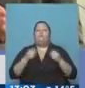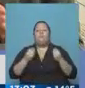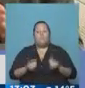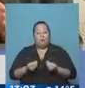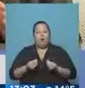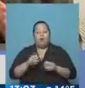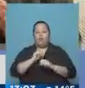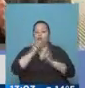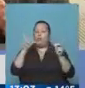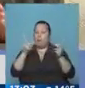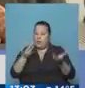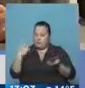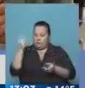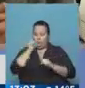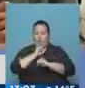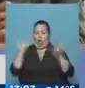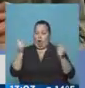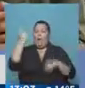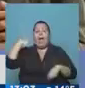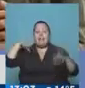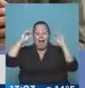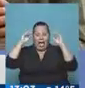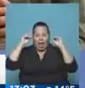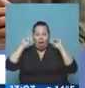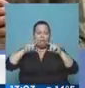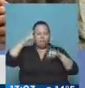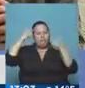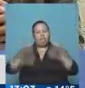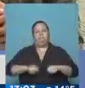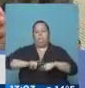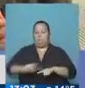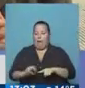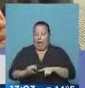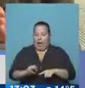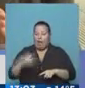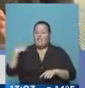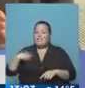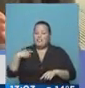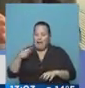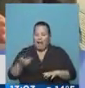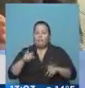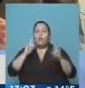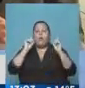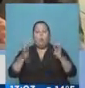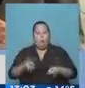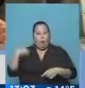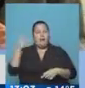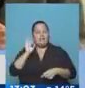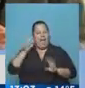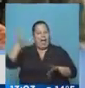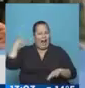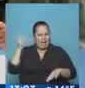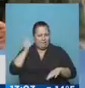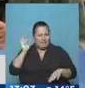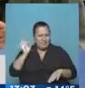los ha tomado por sorpresa tengamos en cuenta que anoche fue tomada esta decisión sindical pese a que se conocía desde hace